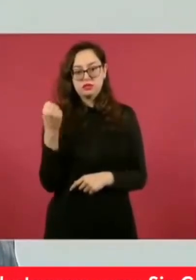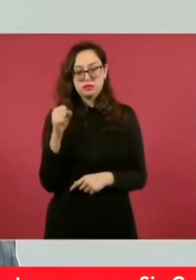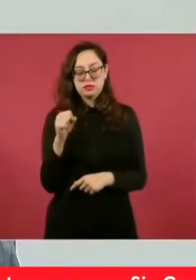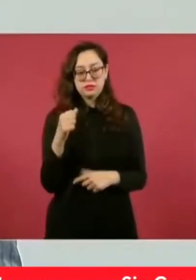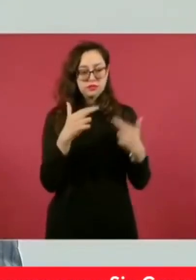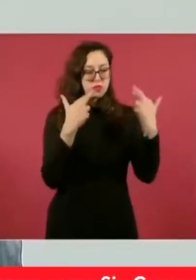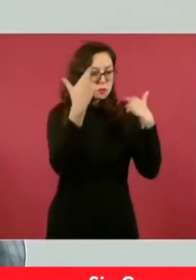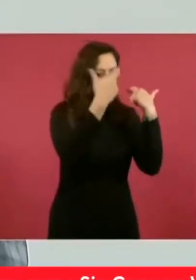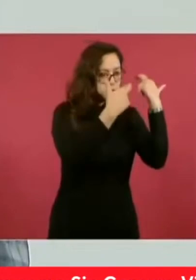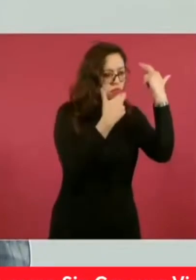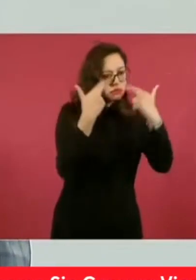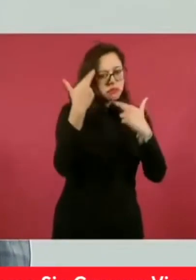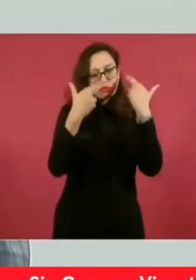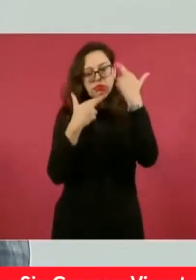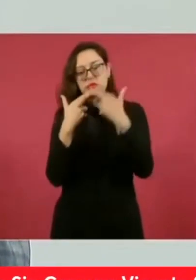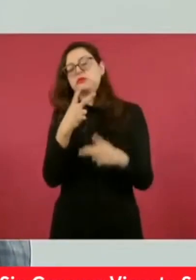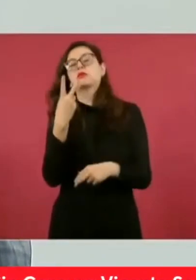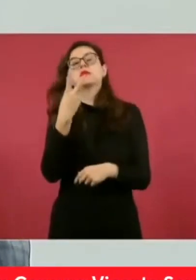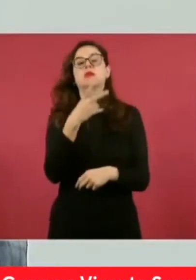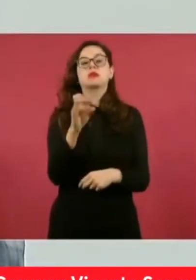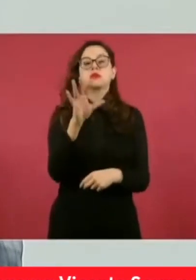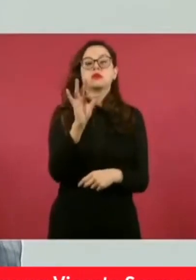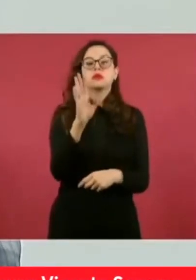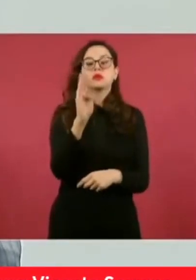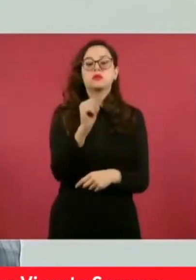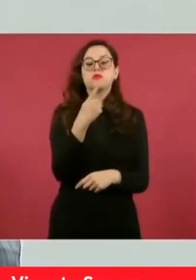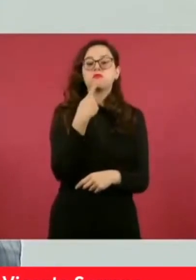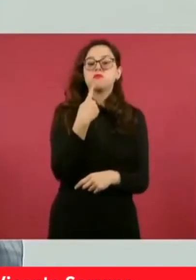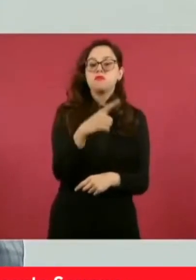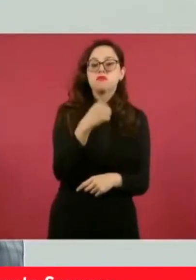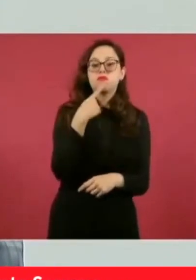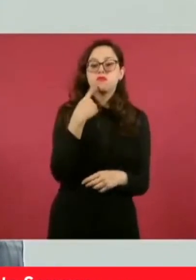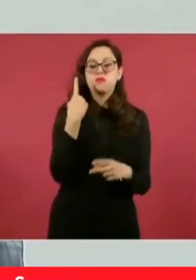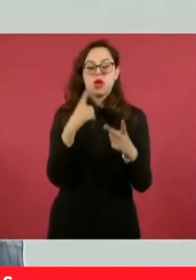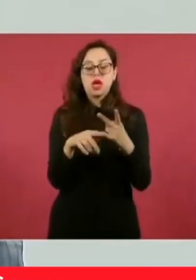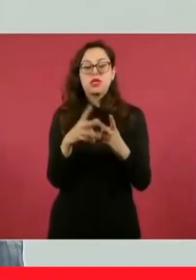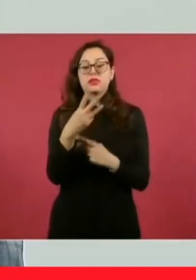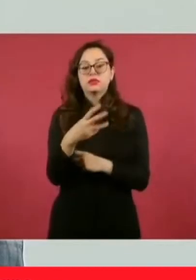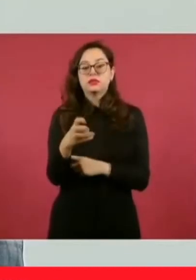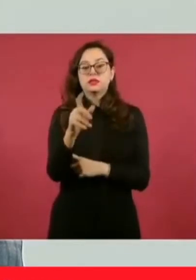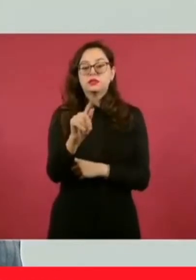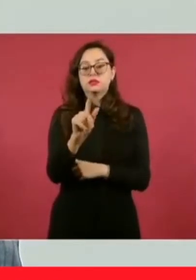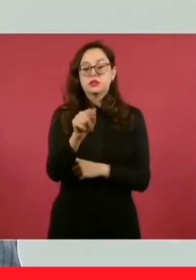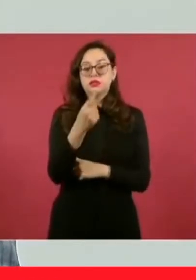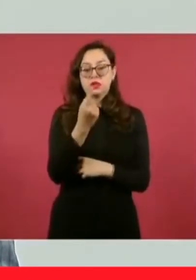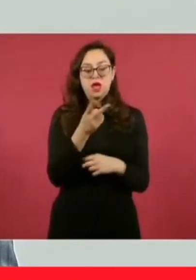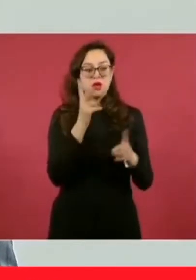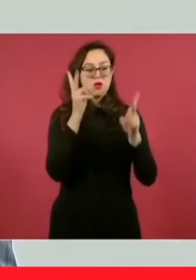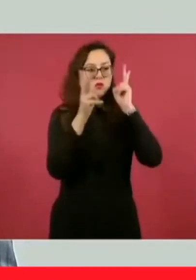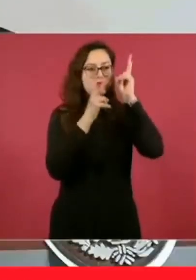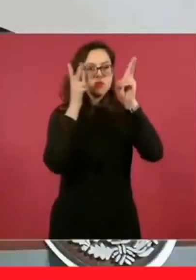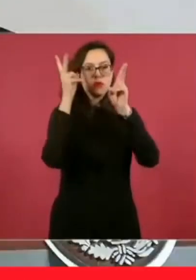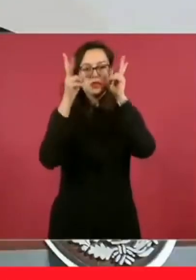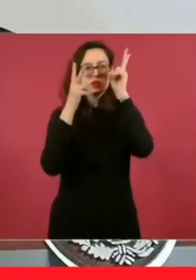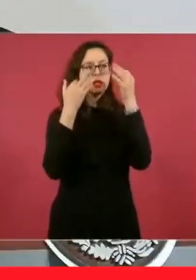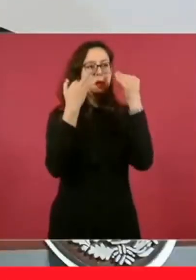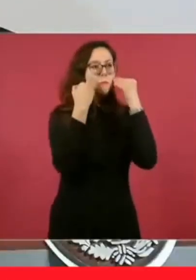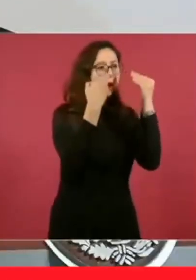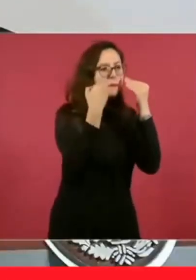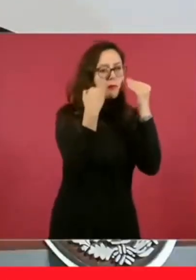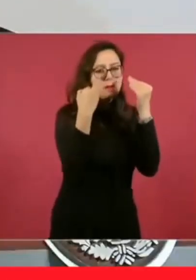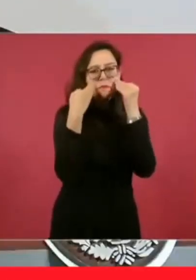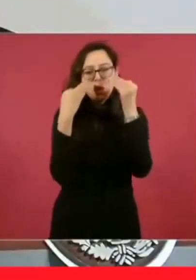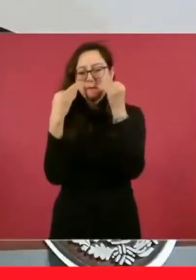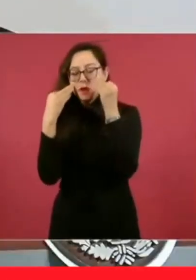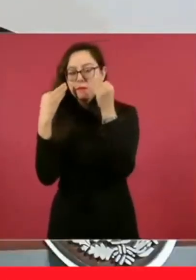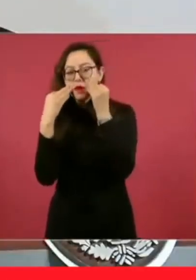atendimos 249 denuncias, realizamos 371 verificaciones y o visitas de constatación,